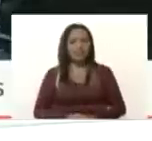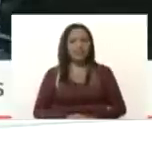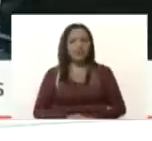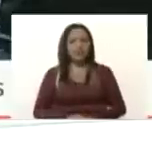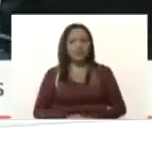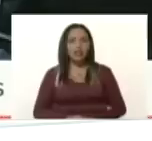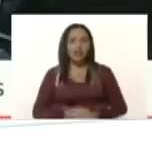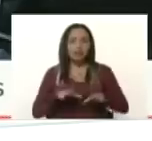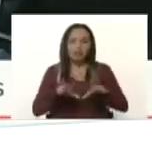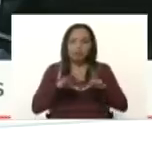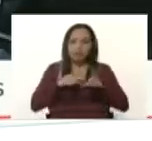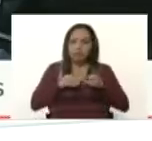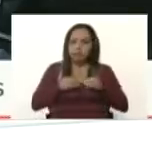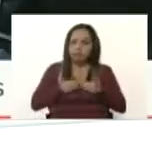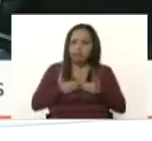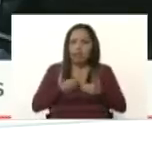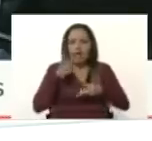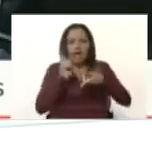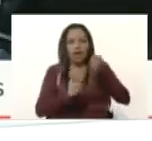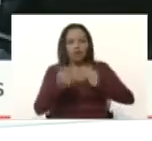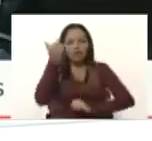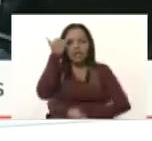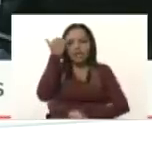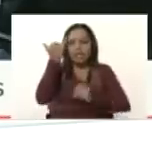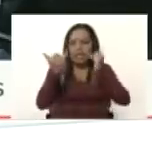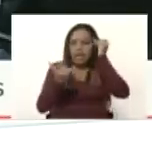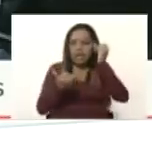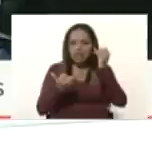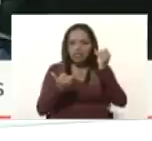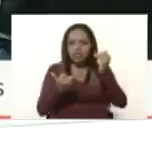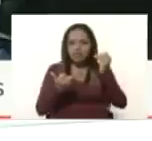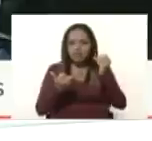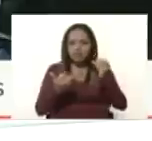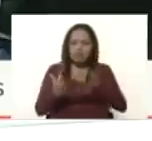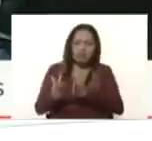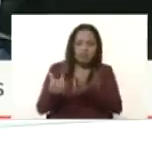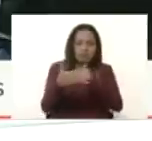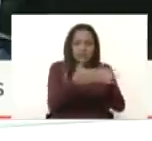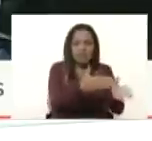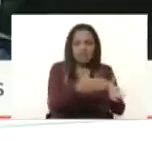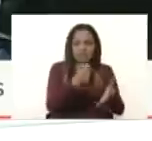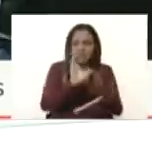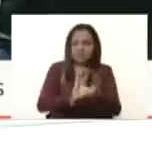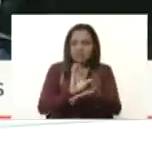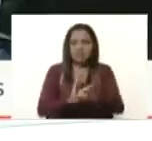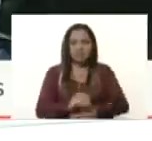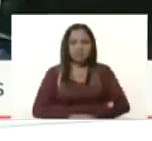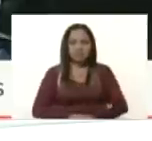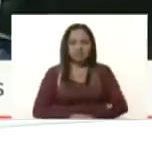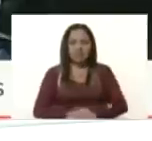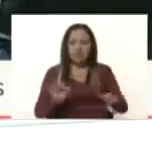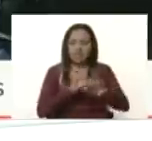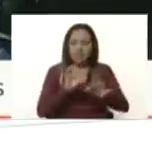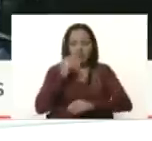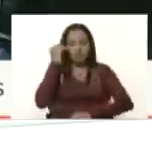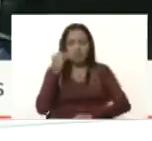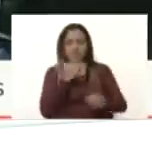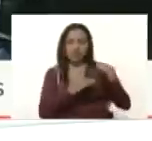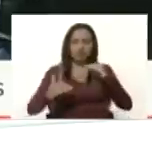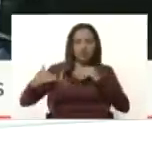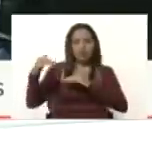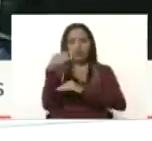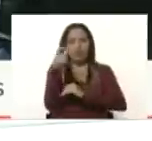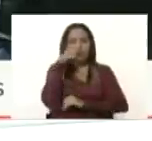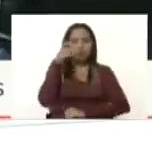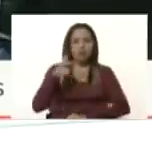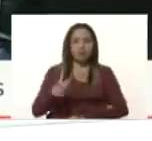apropiar por ideas que lo saquen del centro, que nadie se crea superior al pueblo, que